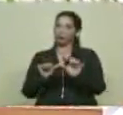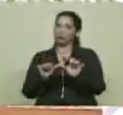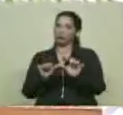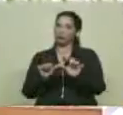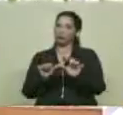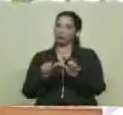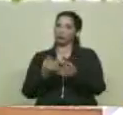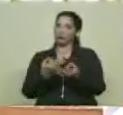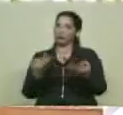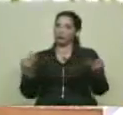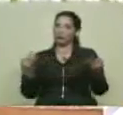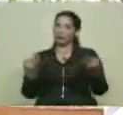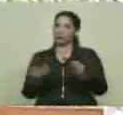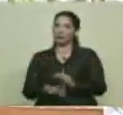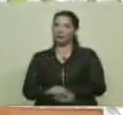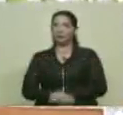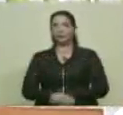esencia